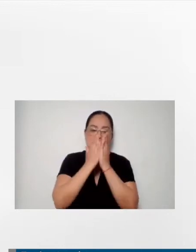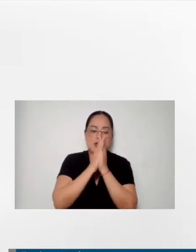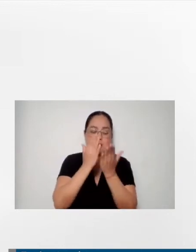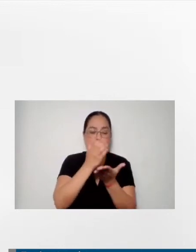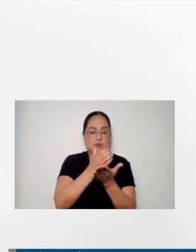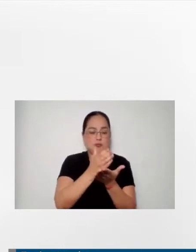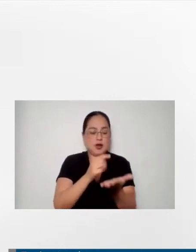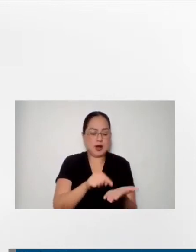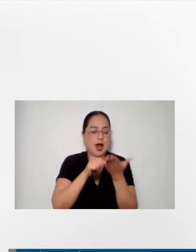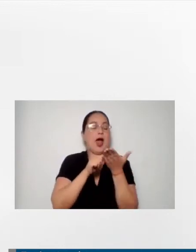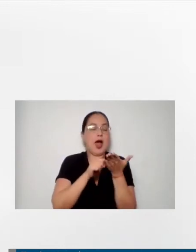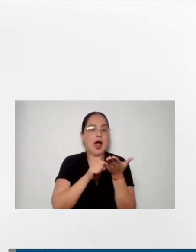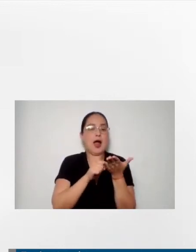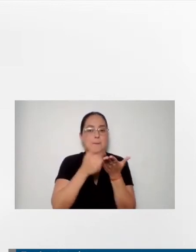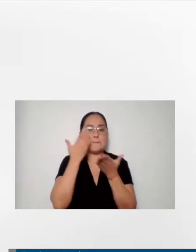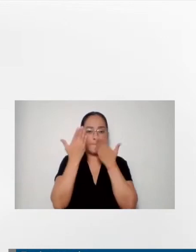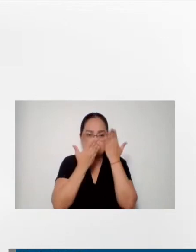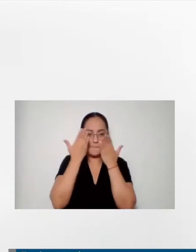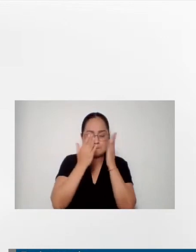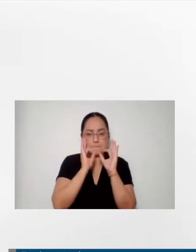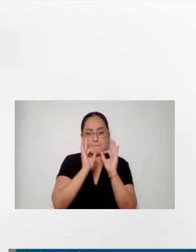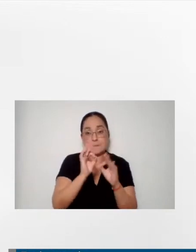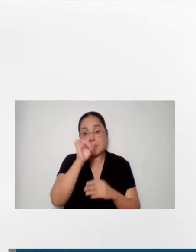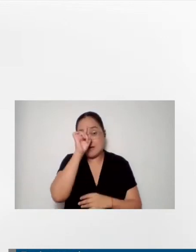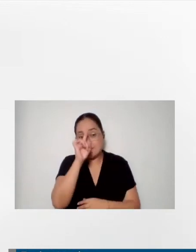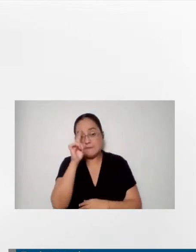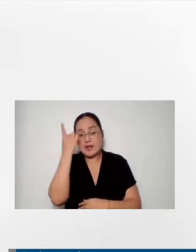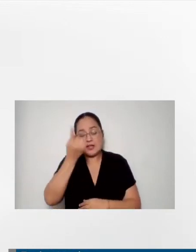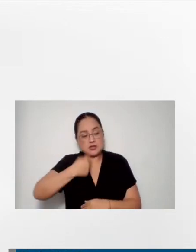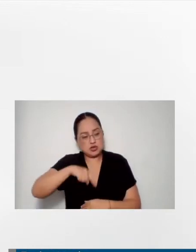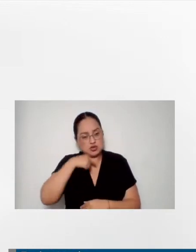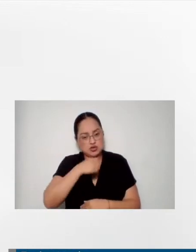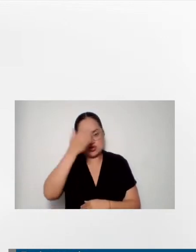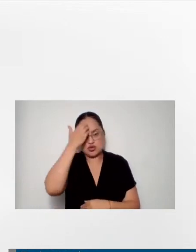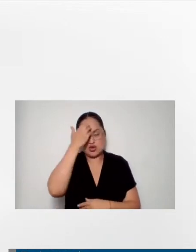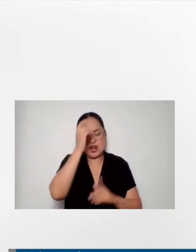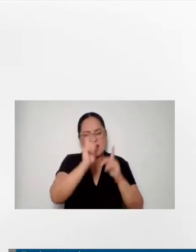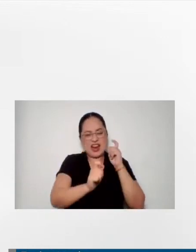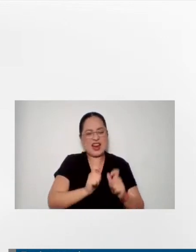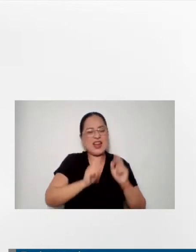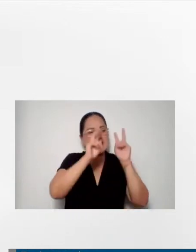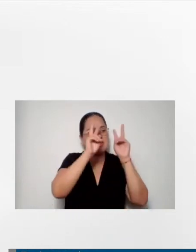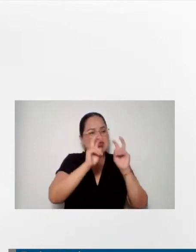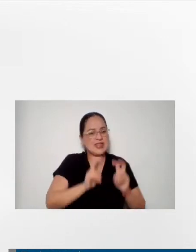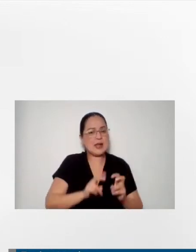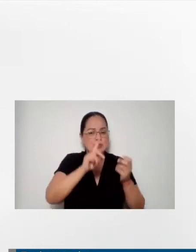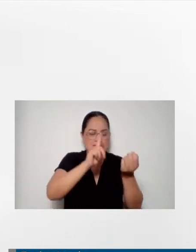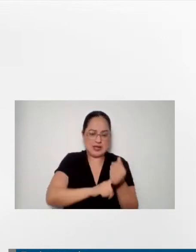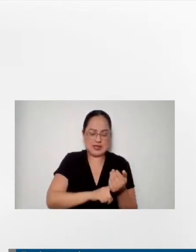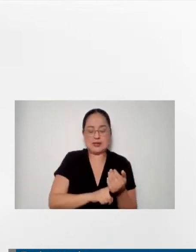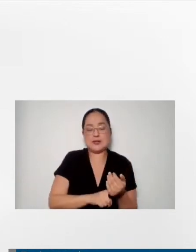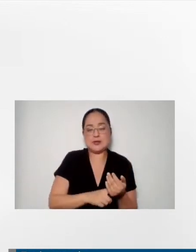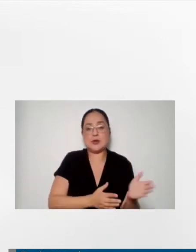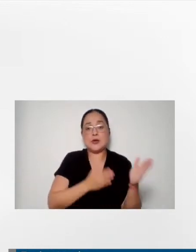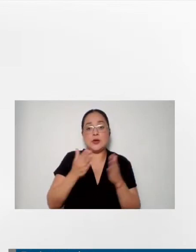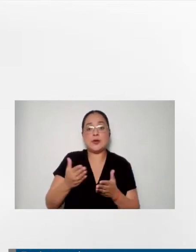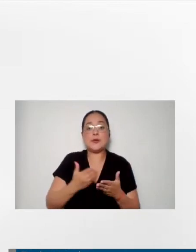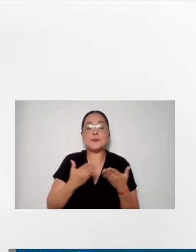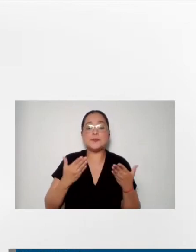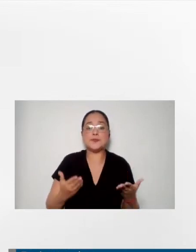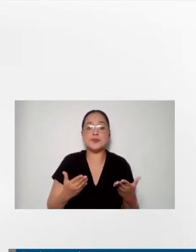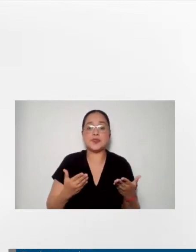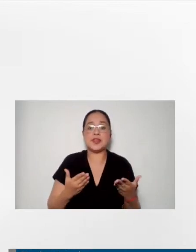gente conocida. Es una forma muy sencilla de aproximarnos al contenido de este derecho y pues también a los